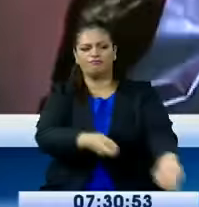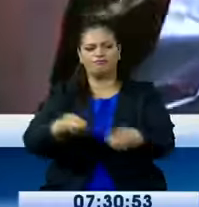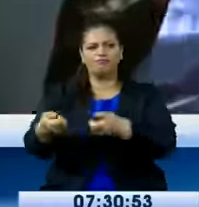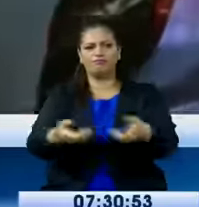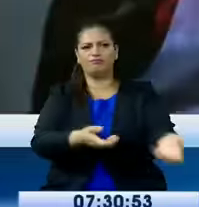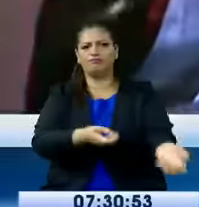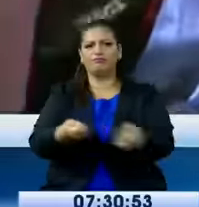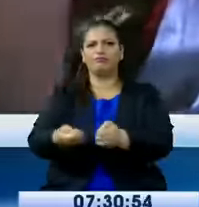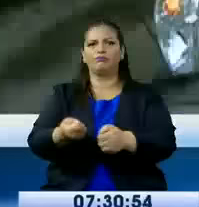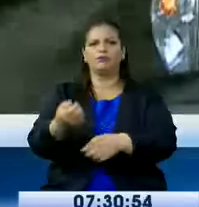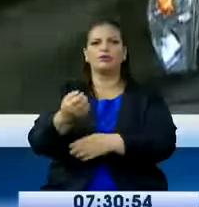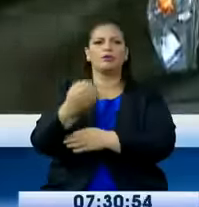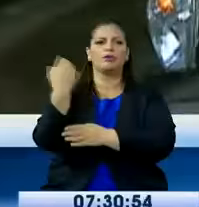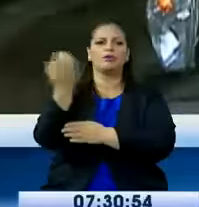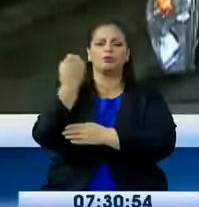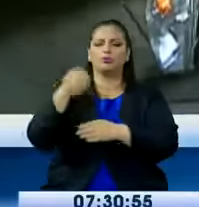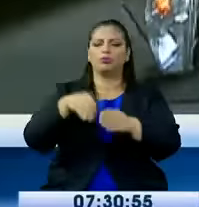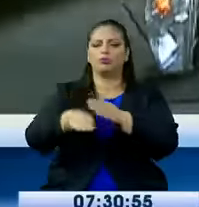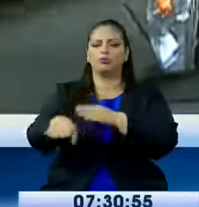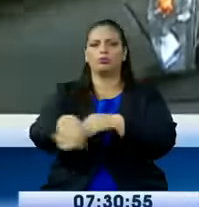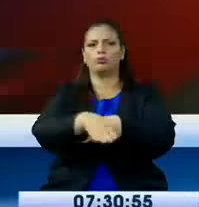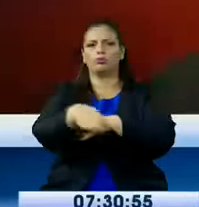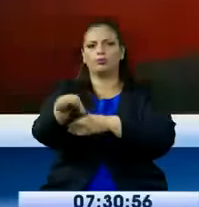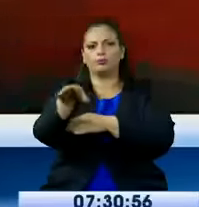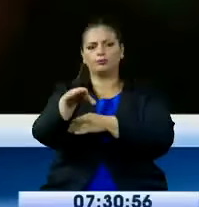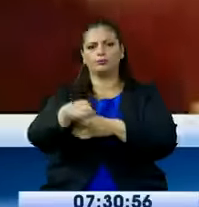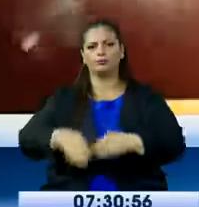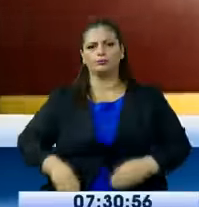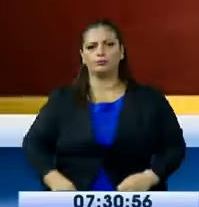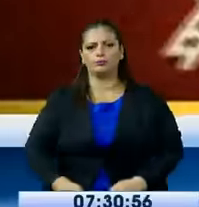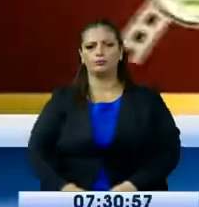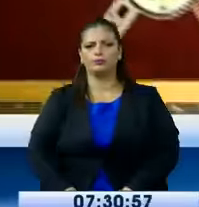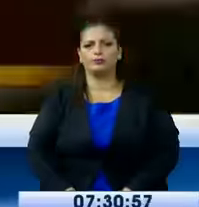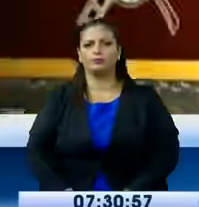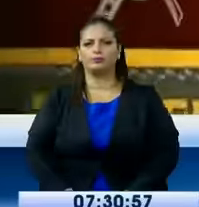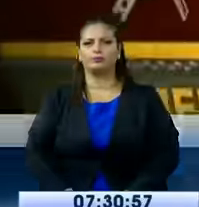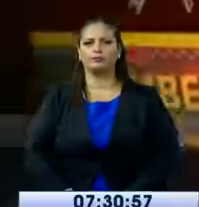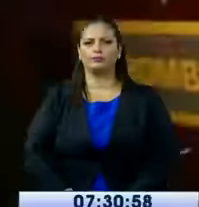En Quito informó Adriana Rojas.